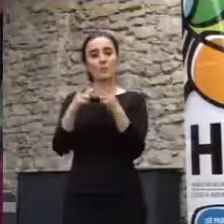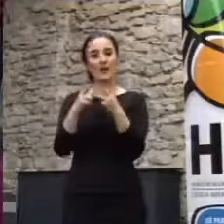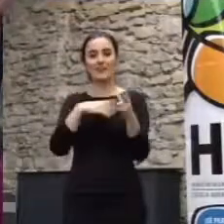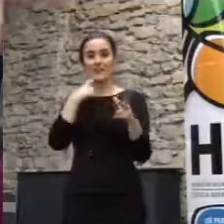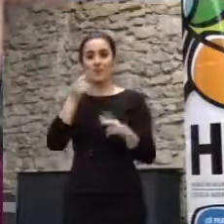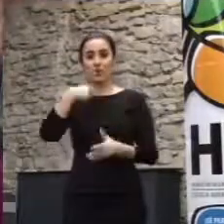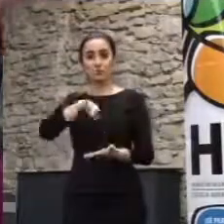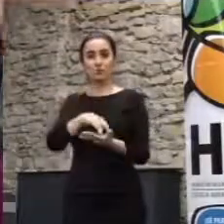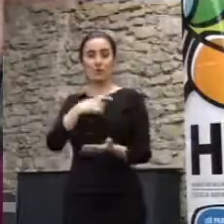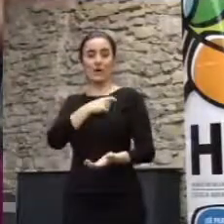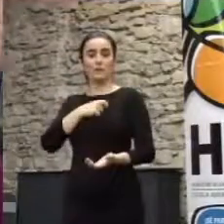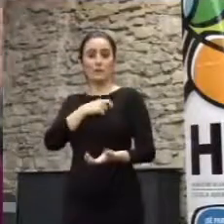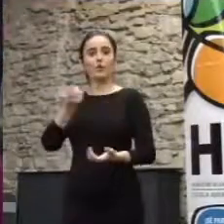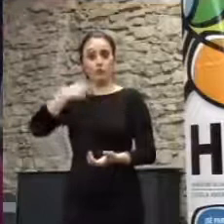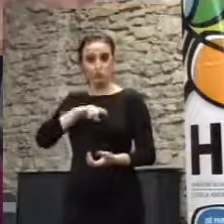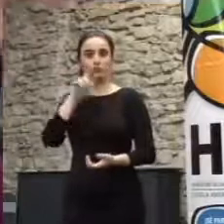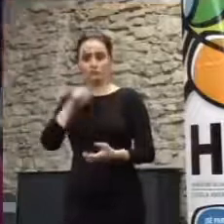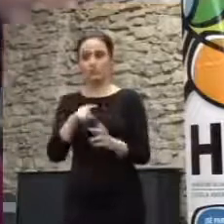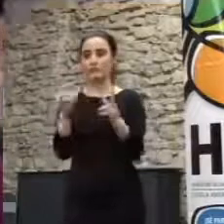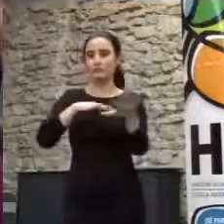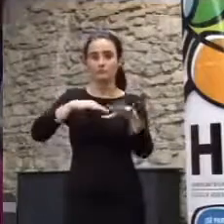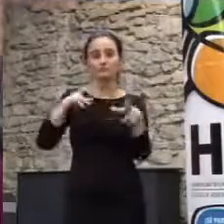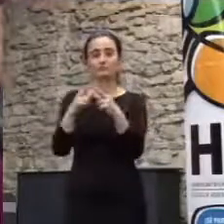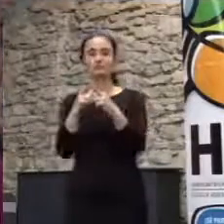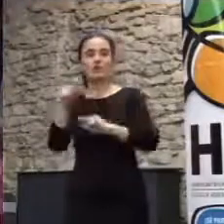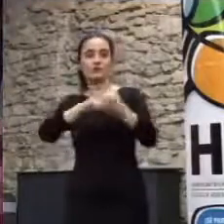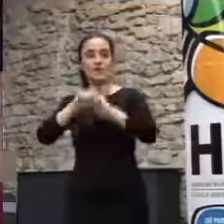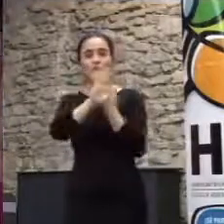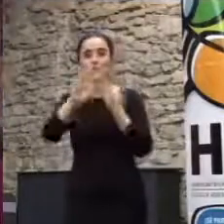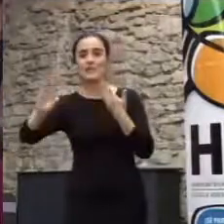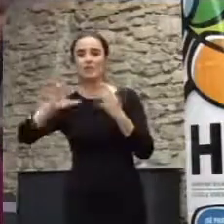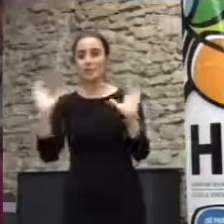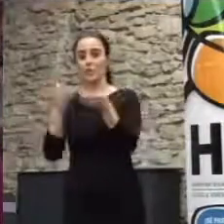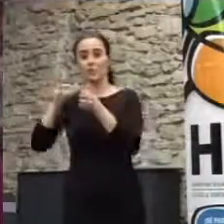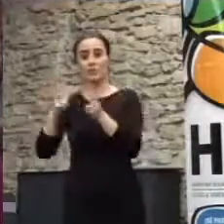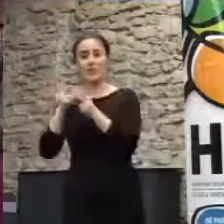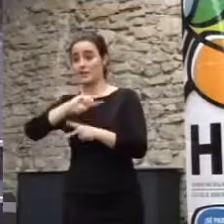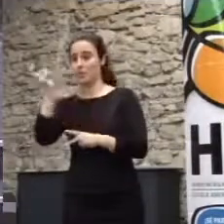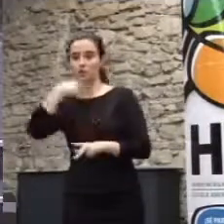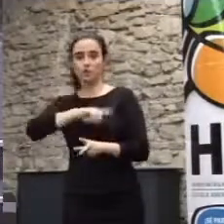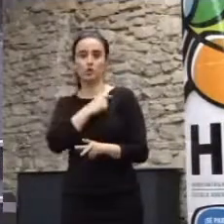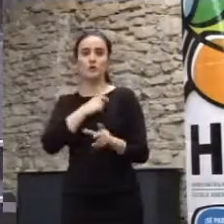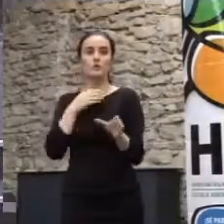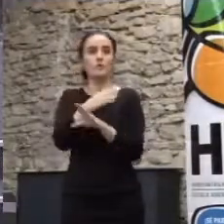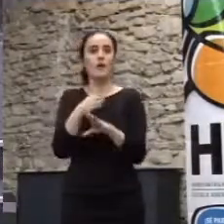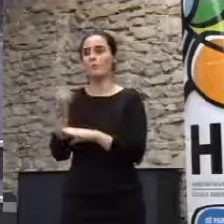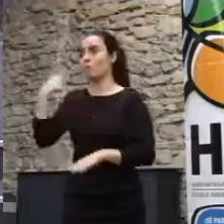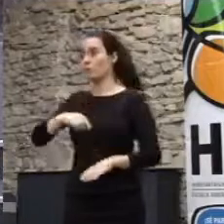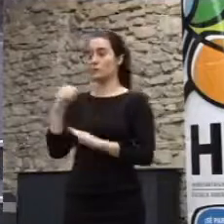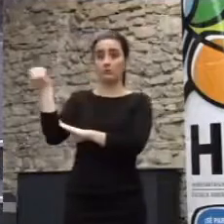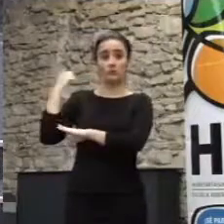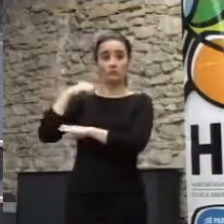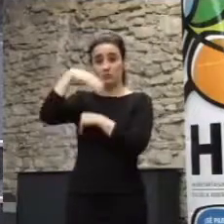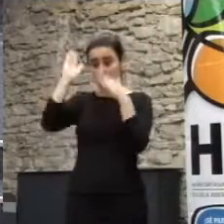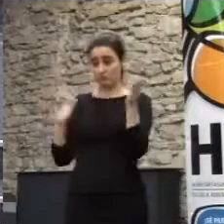a las comisiones, que solemos ir el movimiento popular, asociaciones vecinales y otros grupos sociales, pues no vemos que prestéis mucha atención, ¿eh? Sobre todo